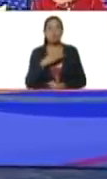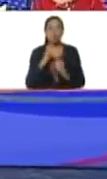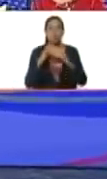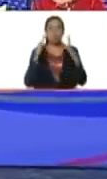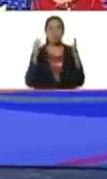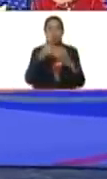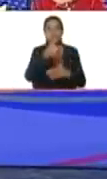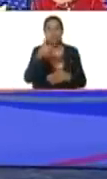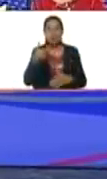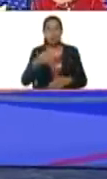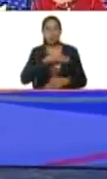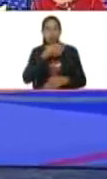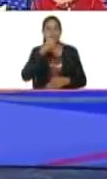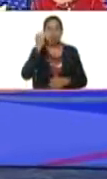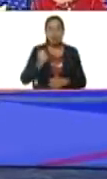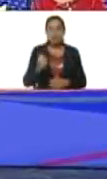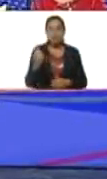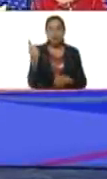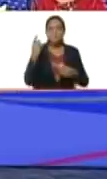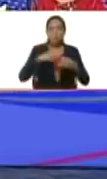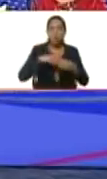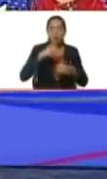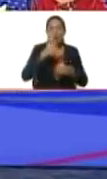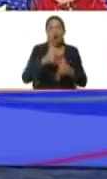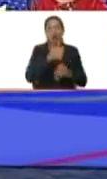misiones socialistas en el territorio, todas.